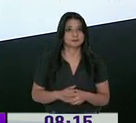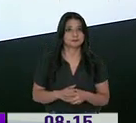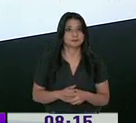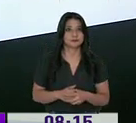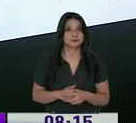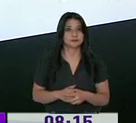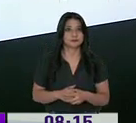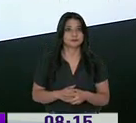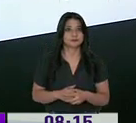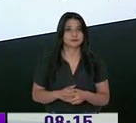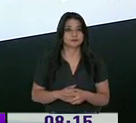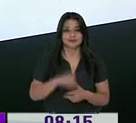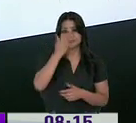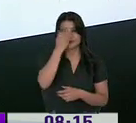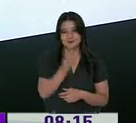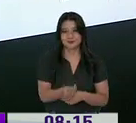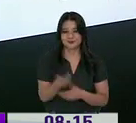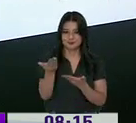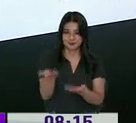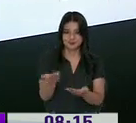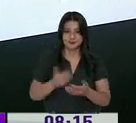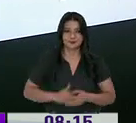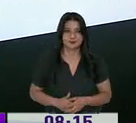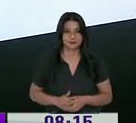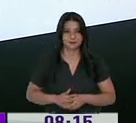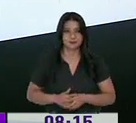voy contigo. Buenos días. Adelante.